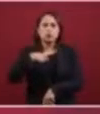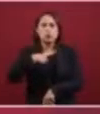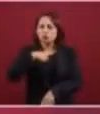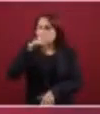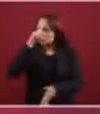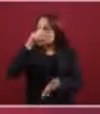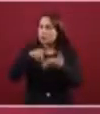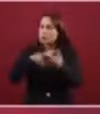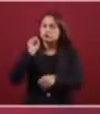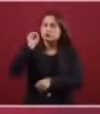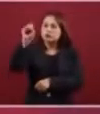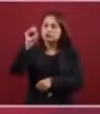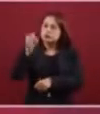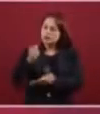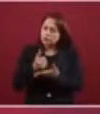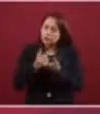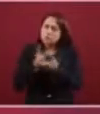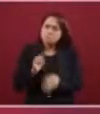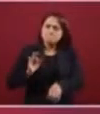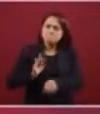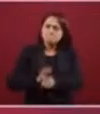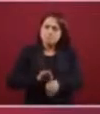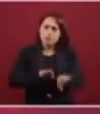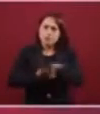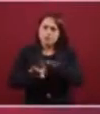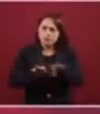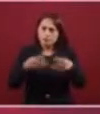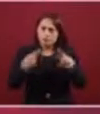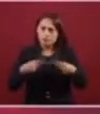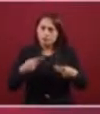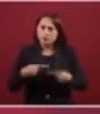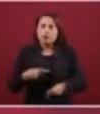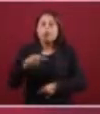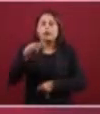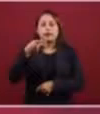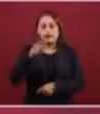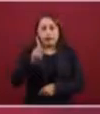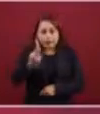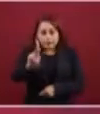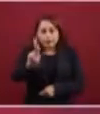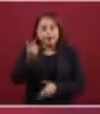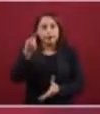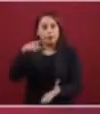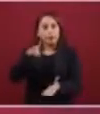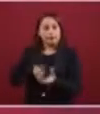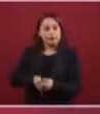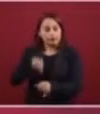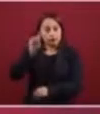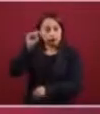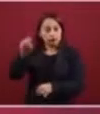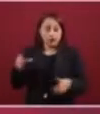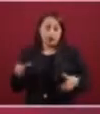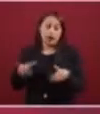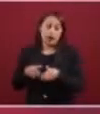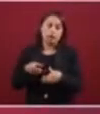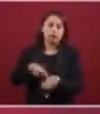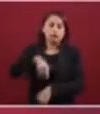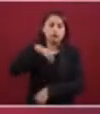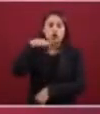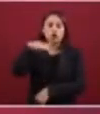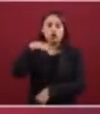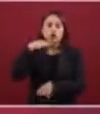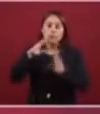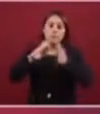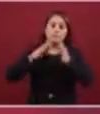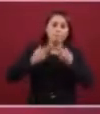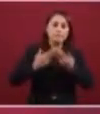importantes para defender y para proteger los derechos laborales, pero sí estamos en contra de lo que es una mafia corrupta. Y